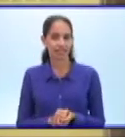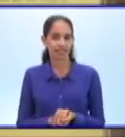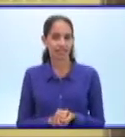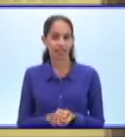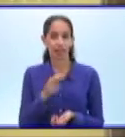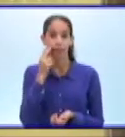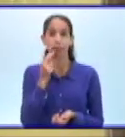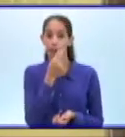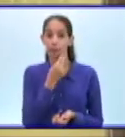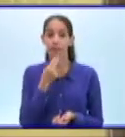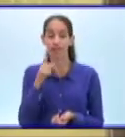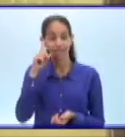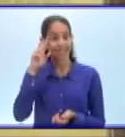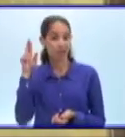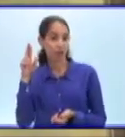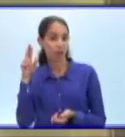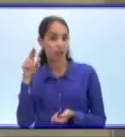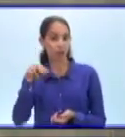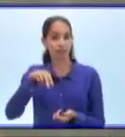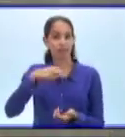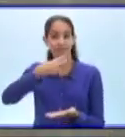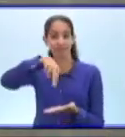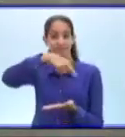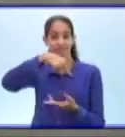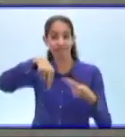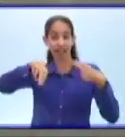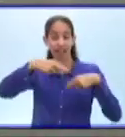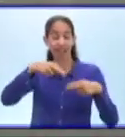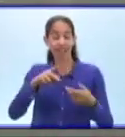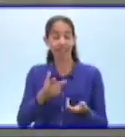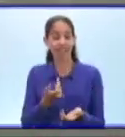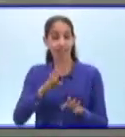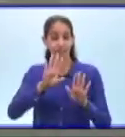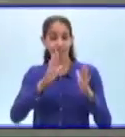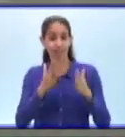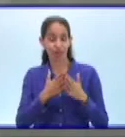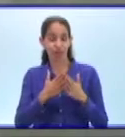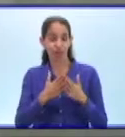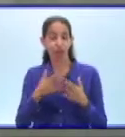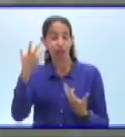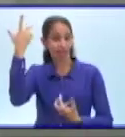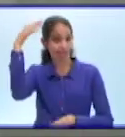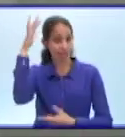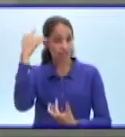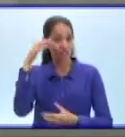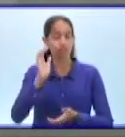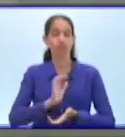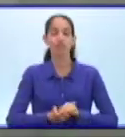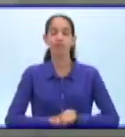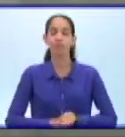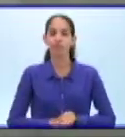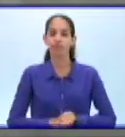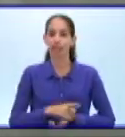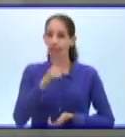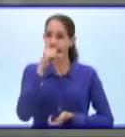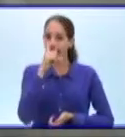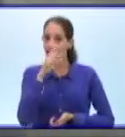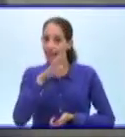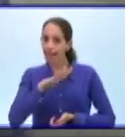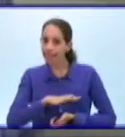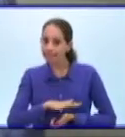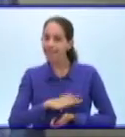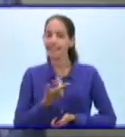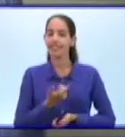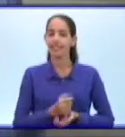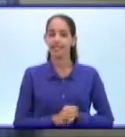bien en la poesía. Cuando hablamos de la bailarina española, ya hablamos de la niña de Guatemala, ya hablamos ya de que no, la